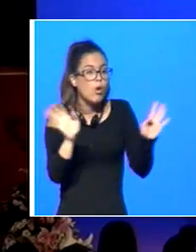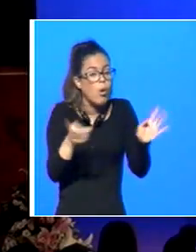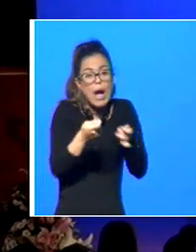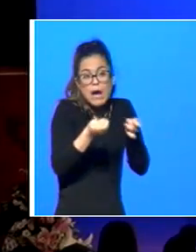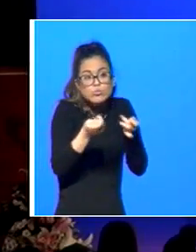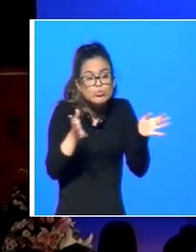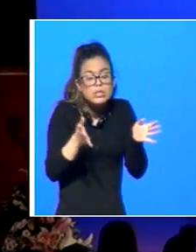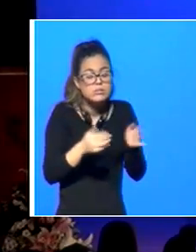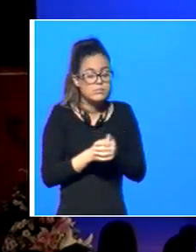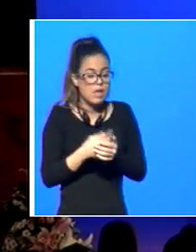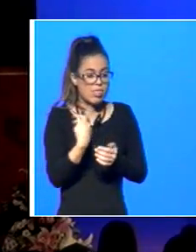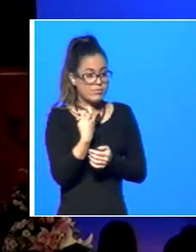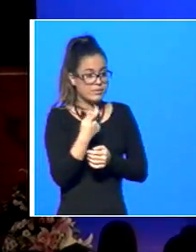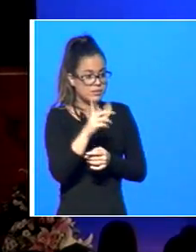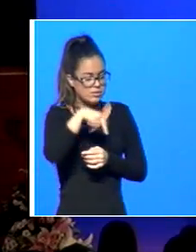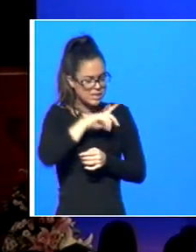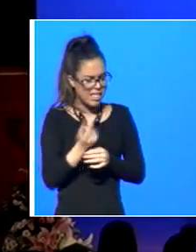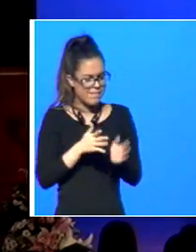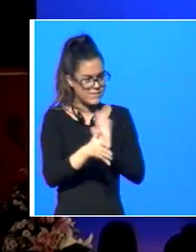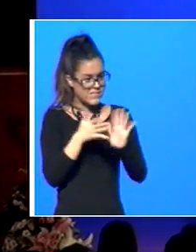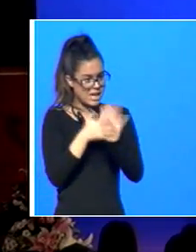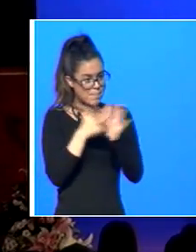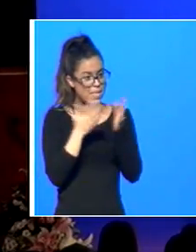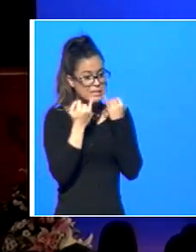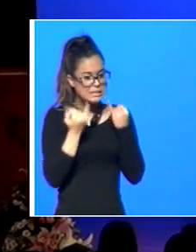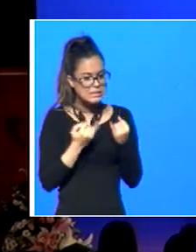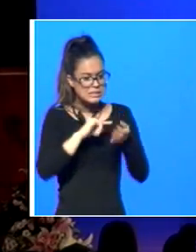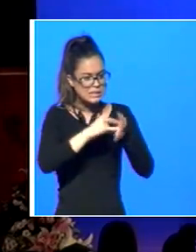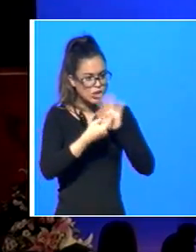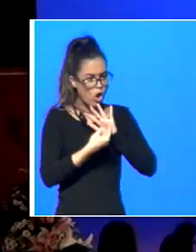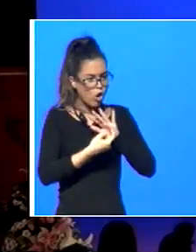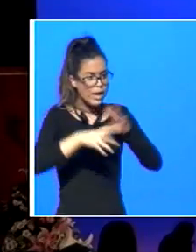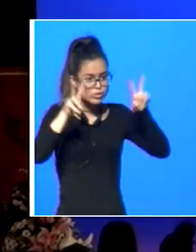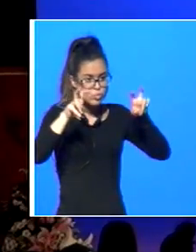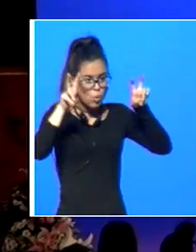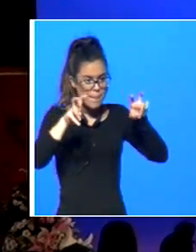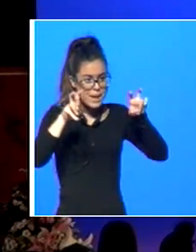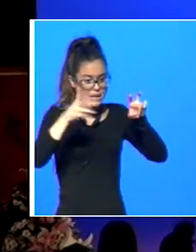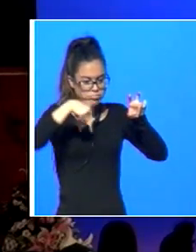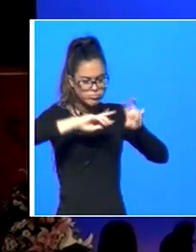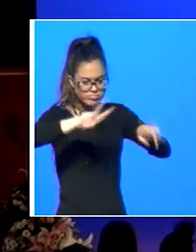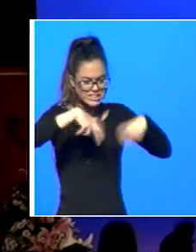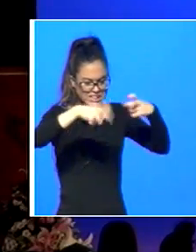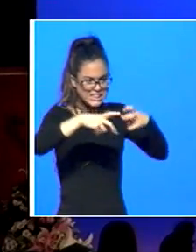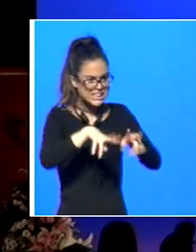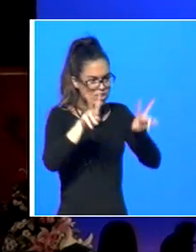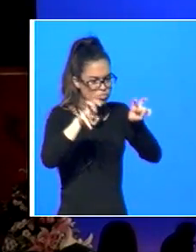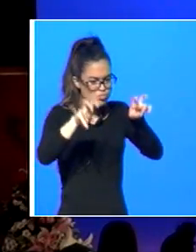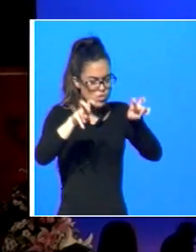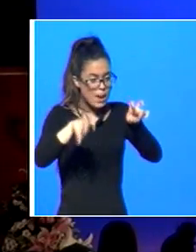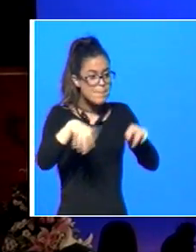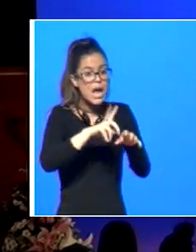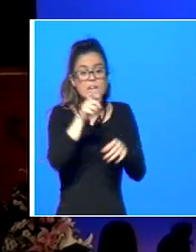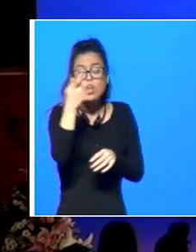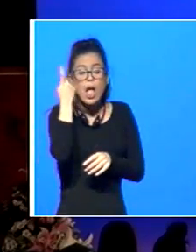asegurarse que el rápido desarrollo de las nuevas tecnologías para el alumnado, que tiene barreras al aprendizaje y a la participación, es